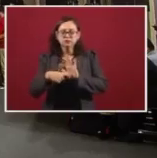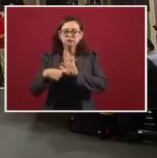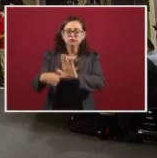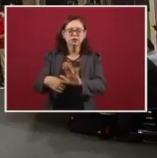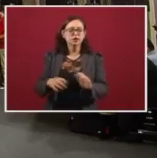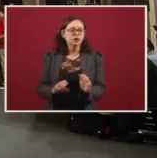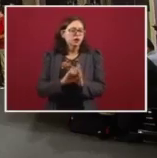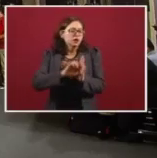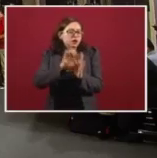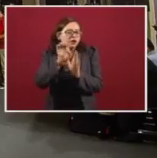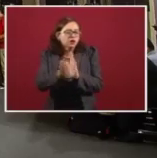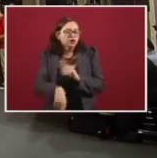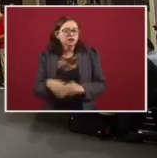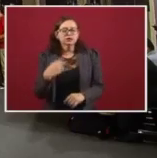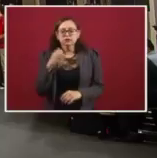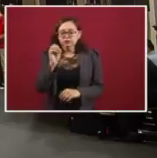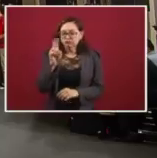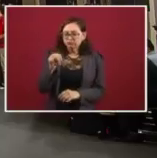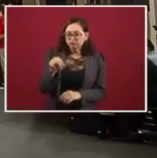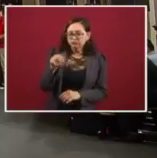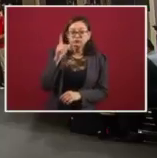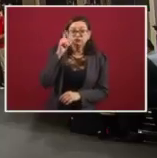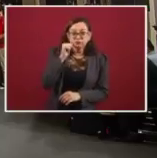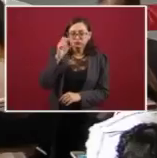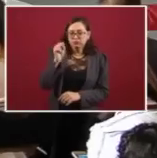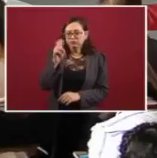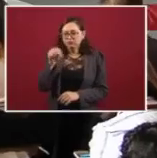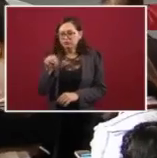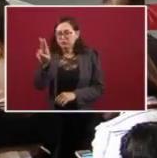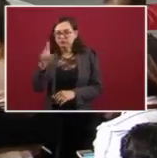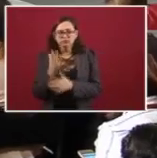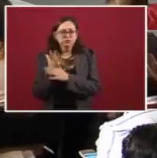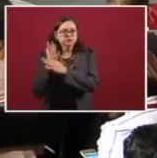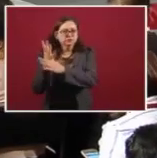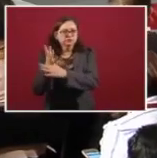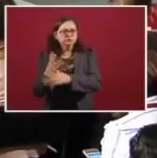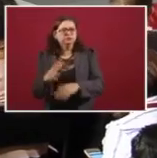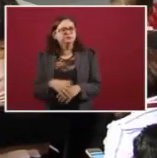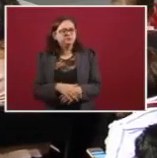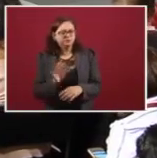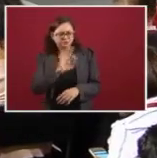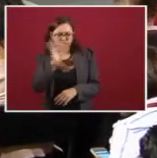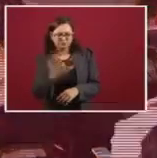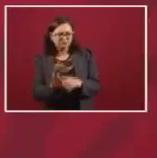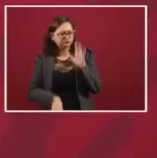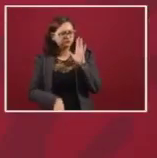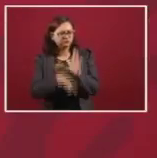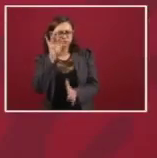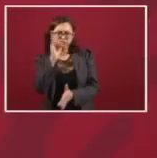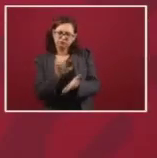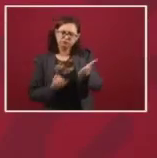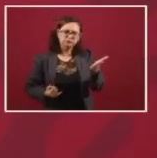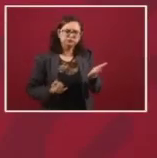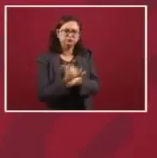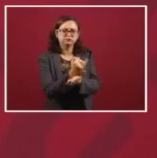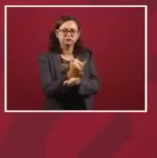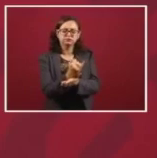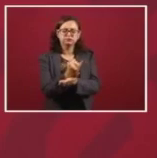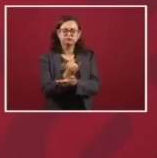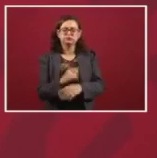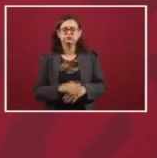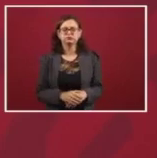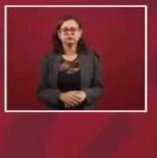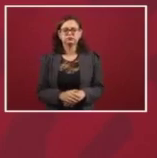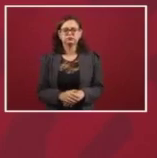ONU decide que hay una buena oferta y que